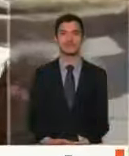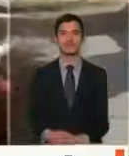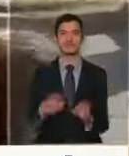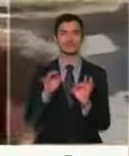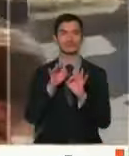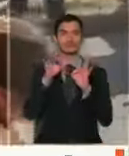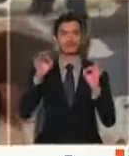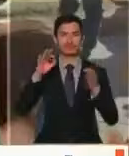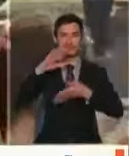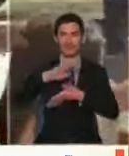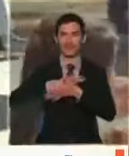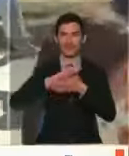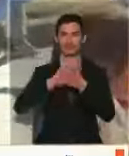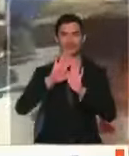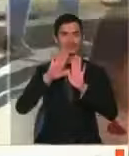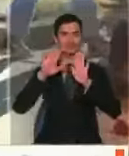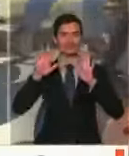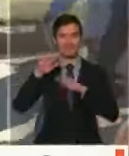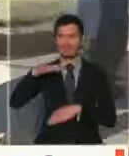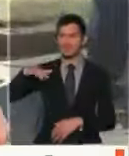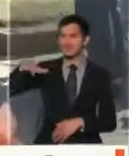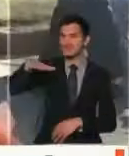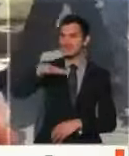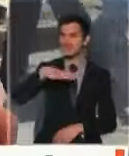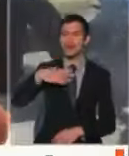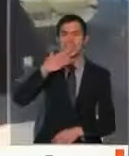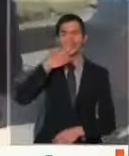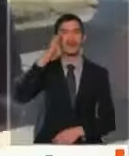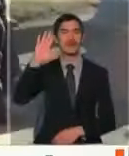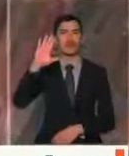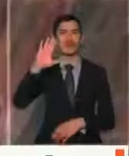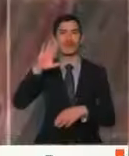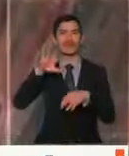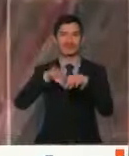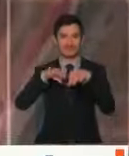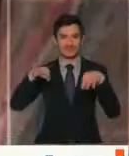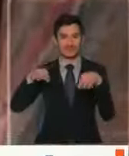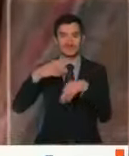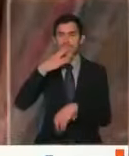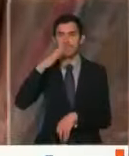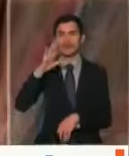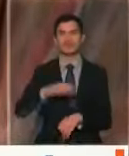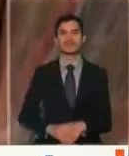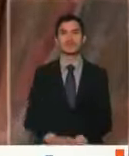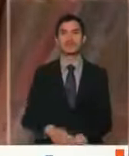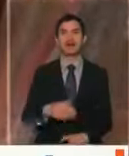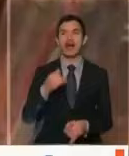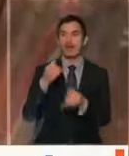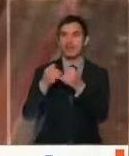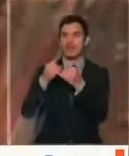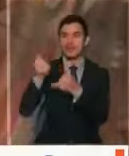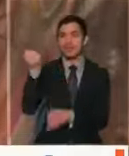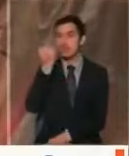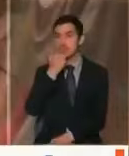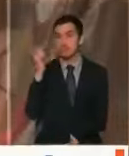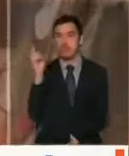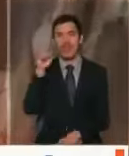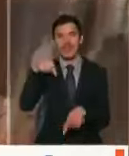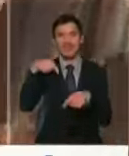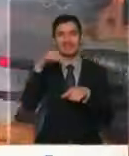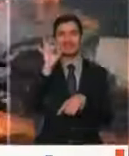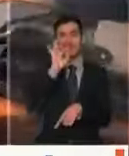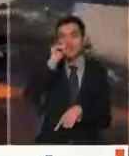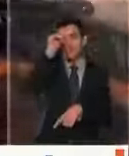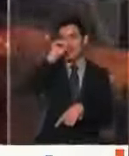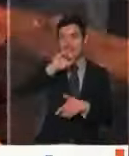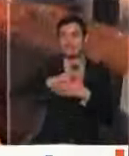espectacular la fiesta, mucho ambiente, lo mejor la longaniza Chillán. Y nuestro amigo no se equivoca, este fin de semana se celebra en